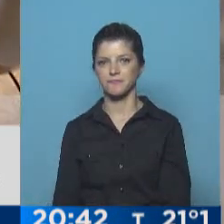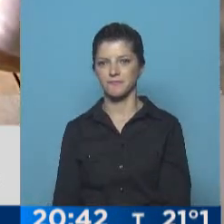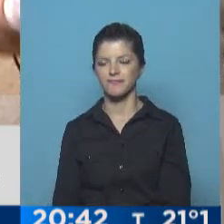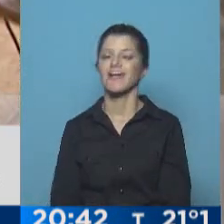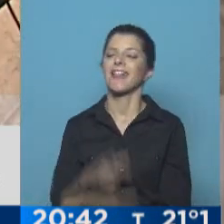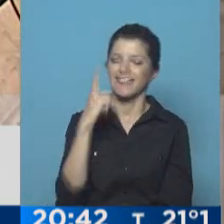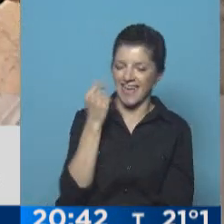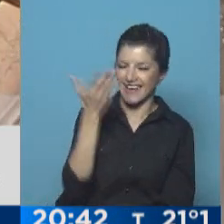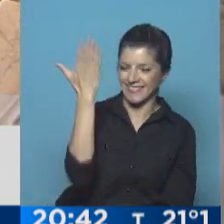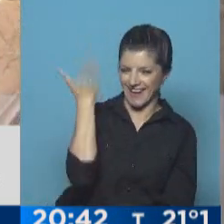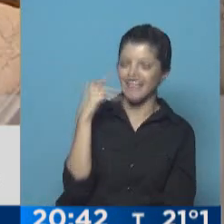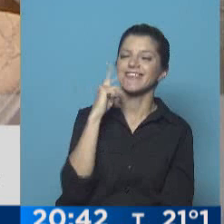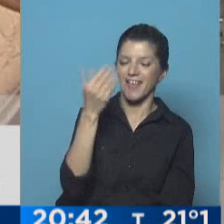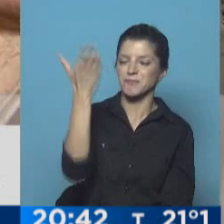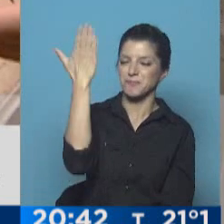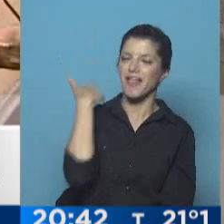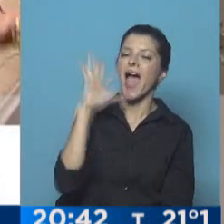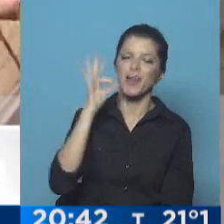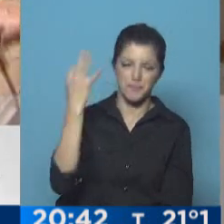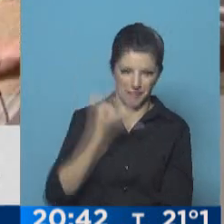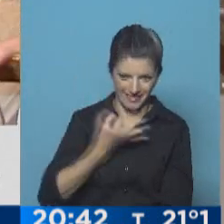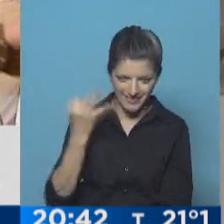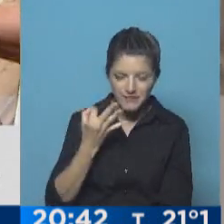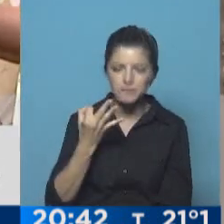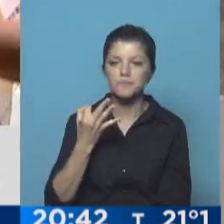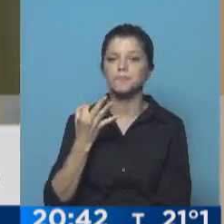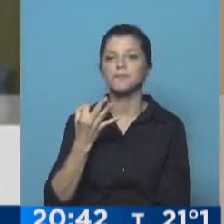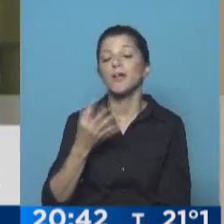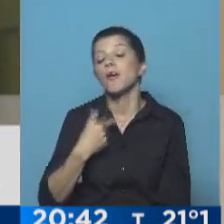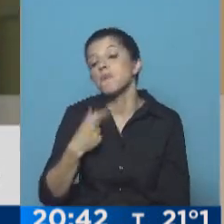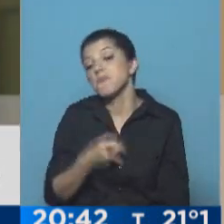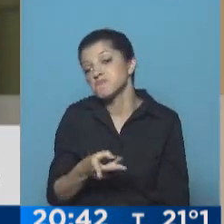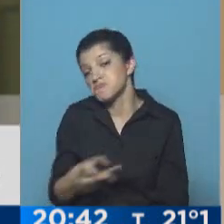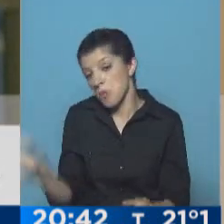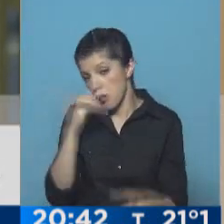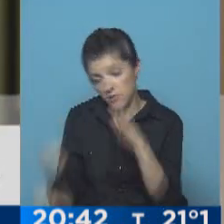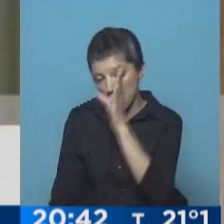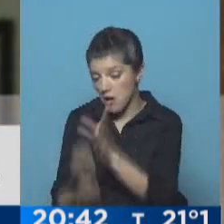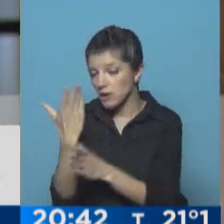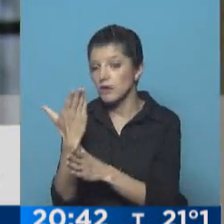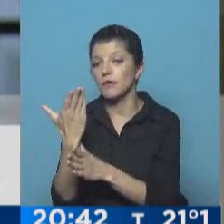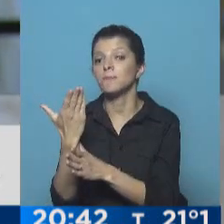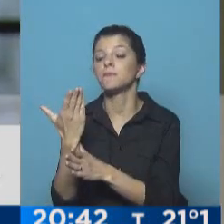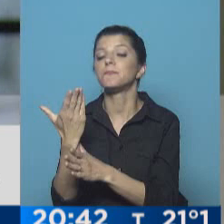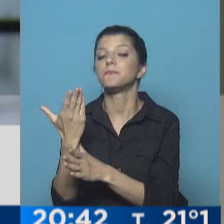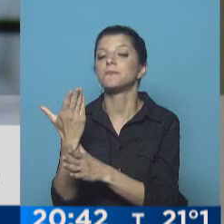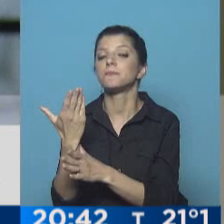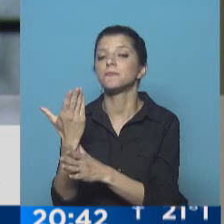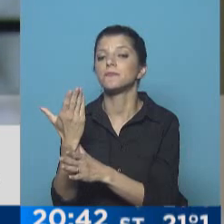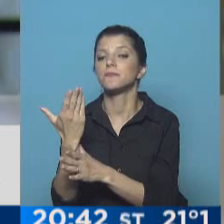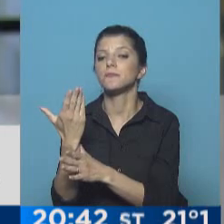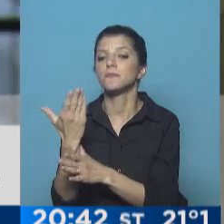otroa el otro día me pasó algo muy particular como todas las mañanas como todas las